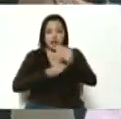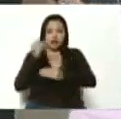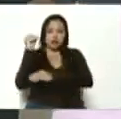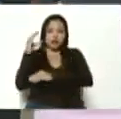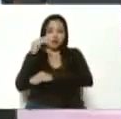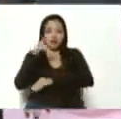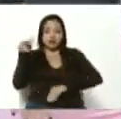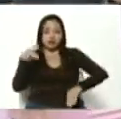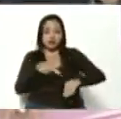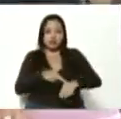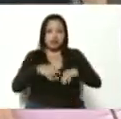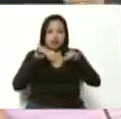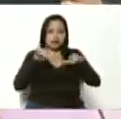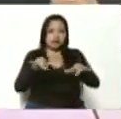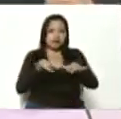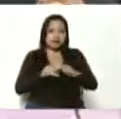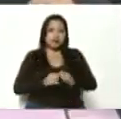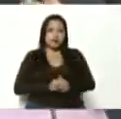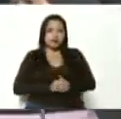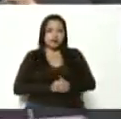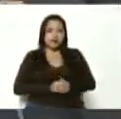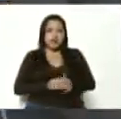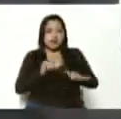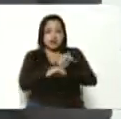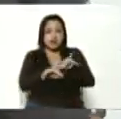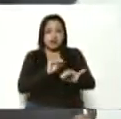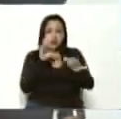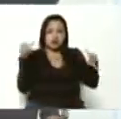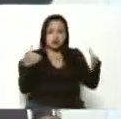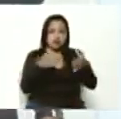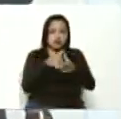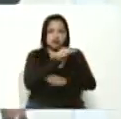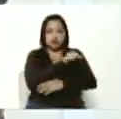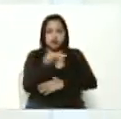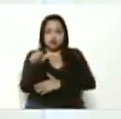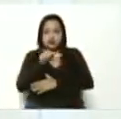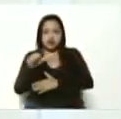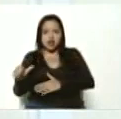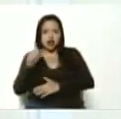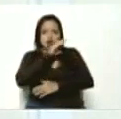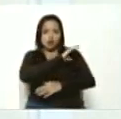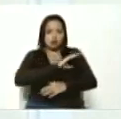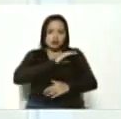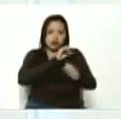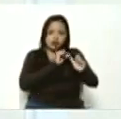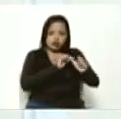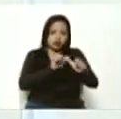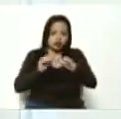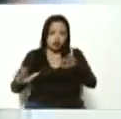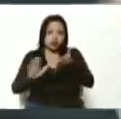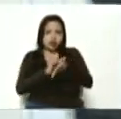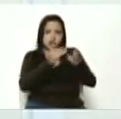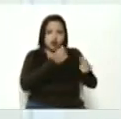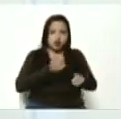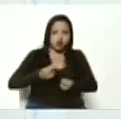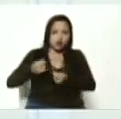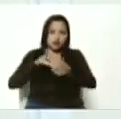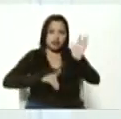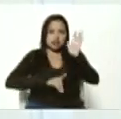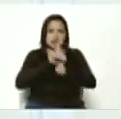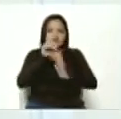Legislativo, donde acaba de culminar la reunión semanal de la Comisión Permanente de Economía, Finanzas y Desarrollo